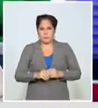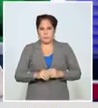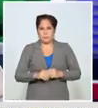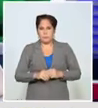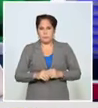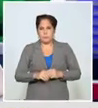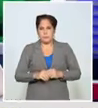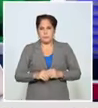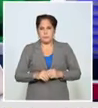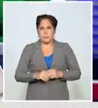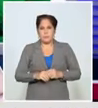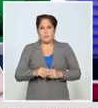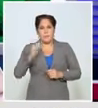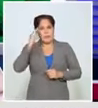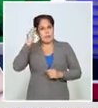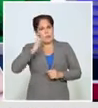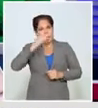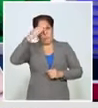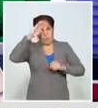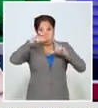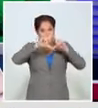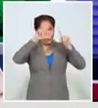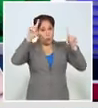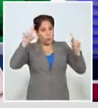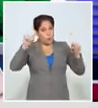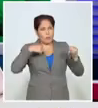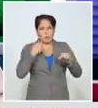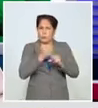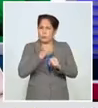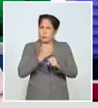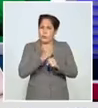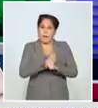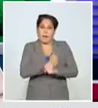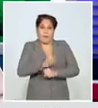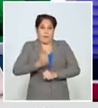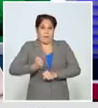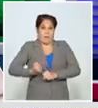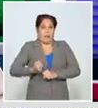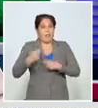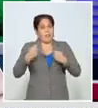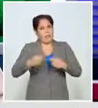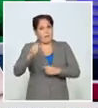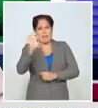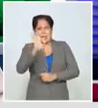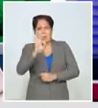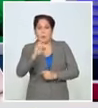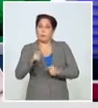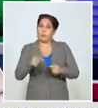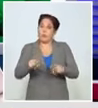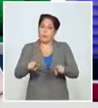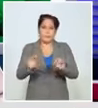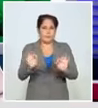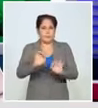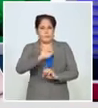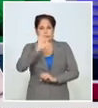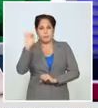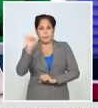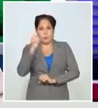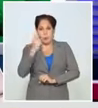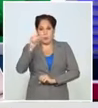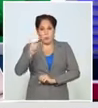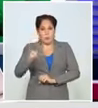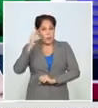De todas formas, para Cuba trabajamos para que sea todavía menor. Los 2 evacuados y